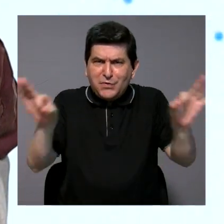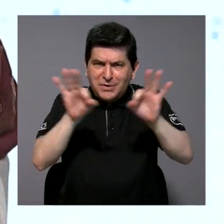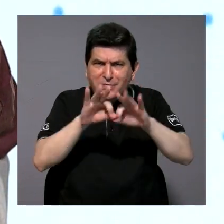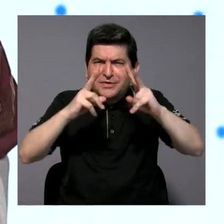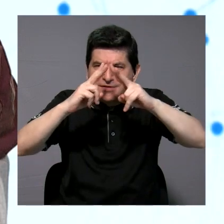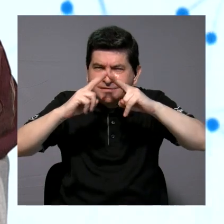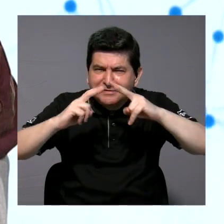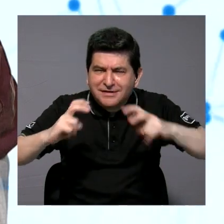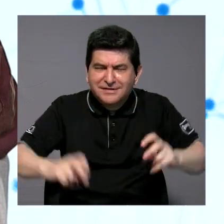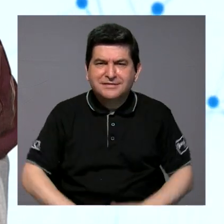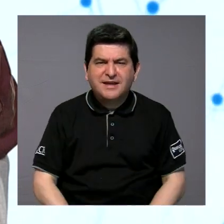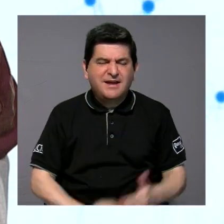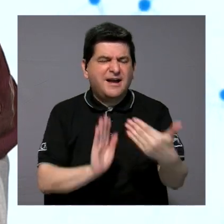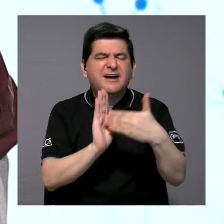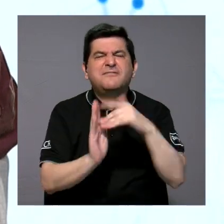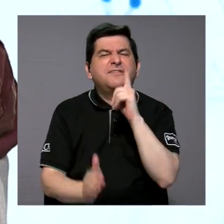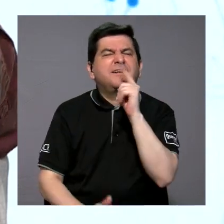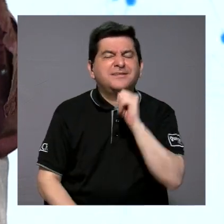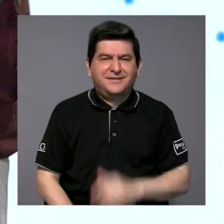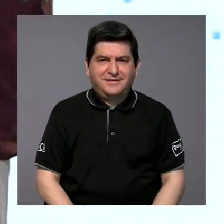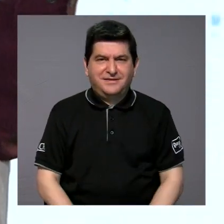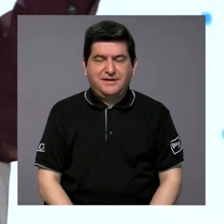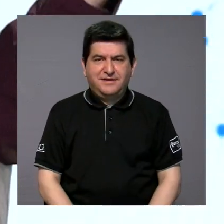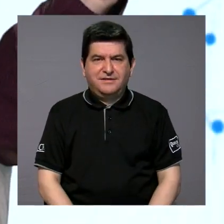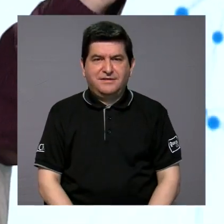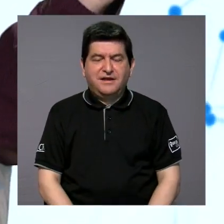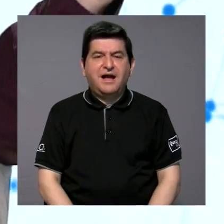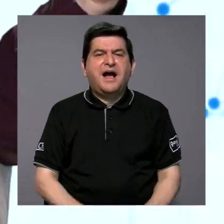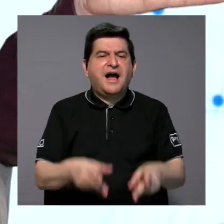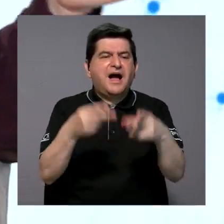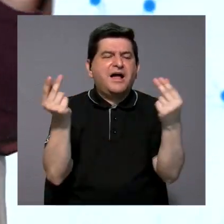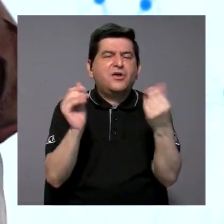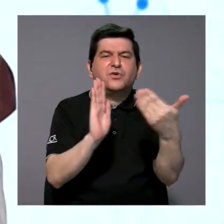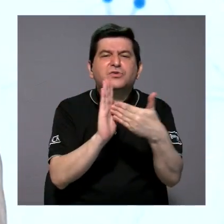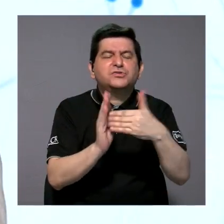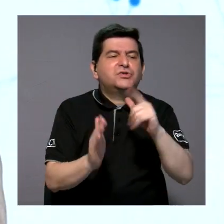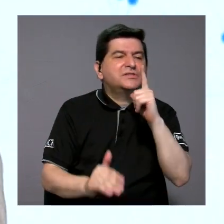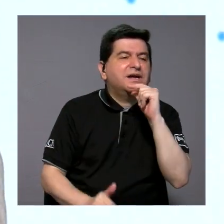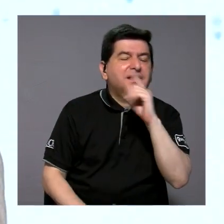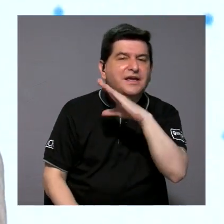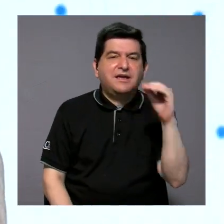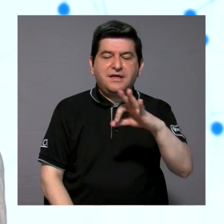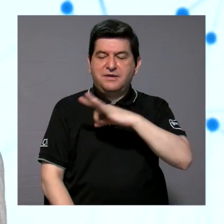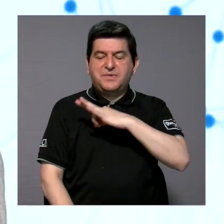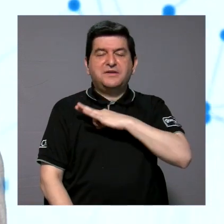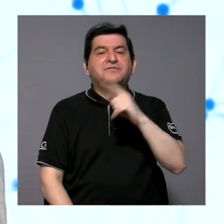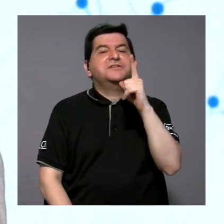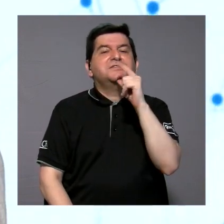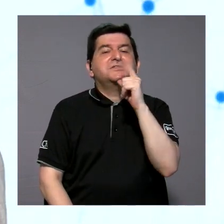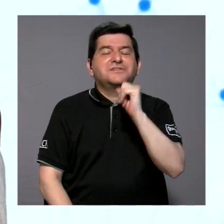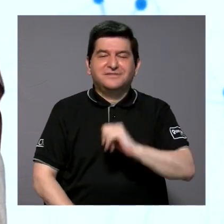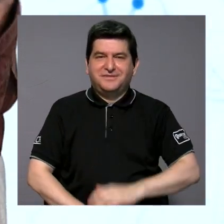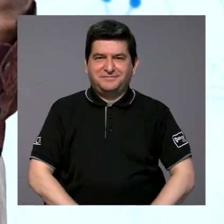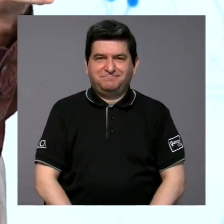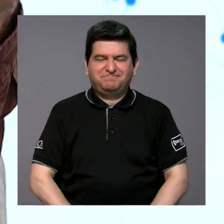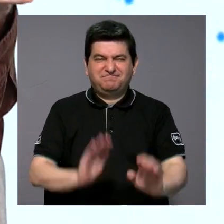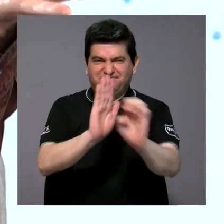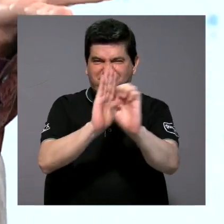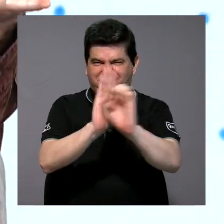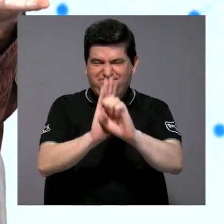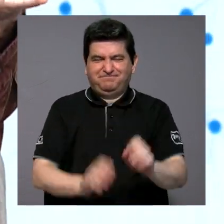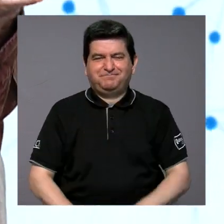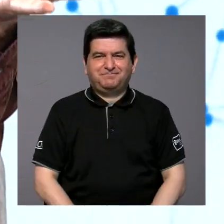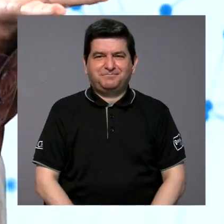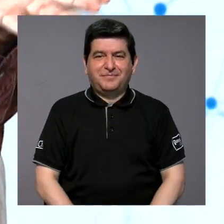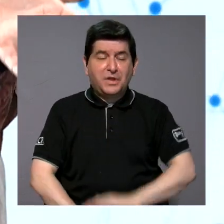considerar a quién afecta, es decir, quién se lleva los costos y quién se lleva los beneficios. Pongamos un ejemplo